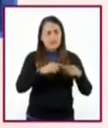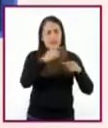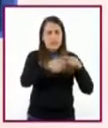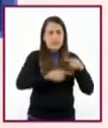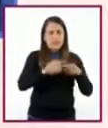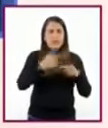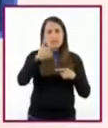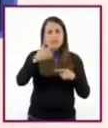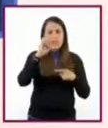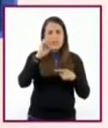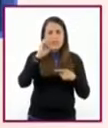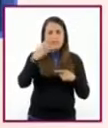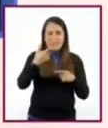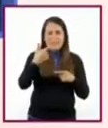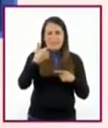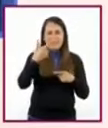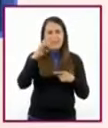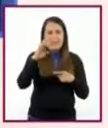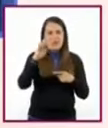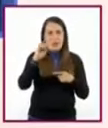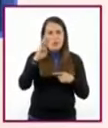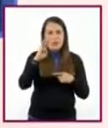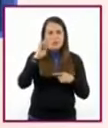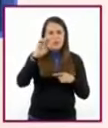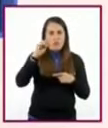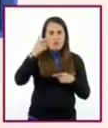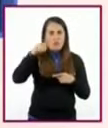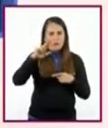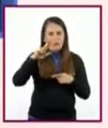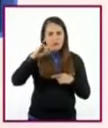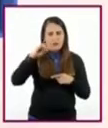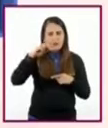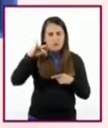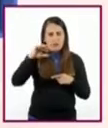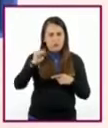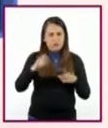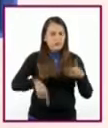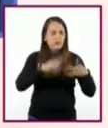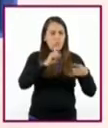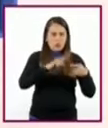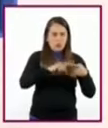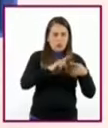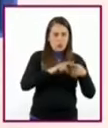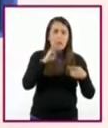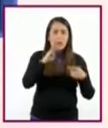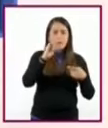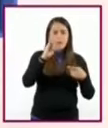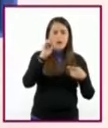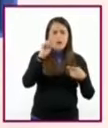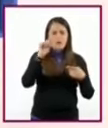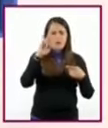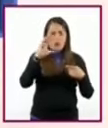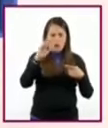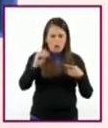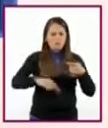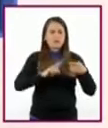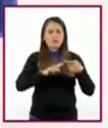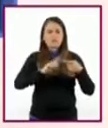se pueden reconocer dos factores, el biótico y el abiótico. El factor biótico